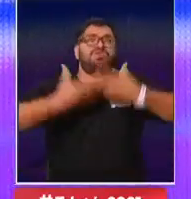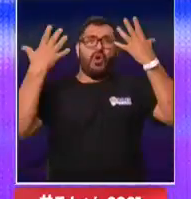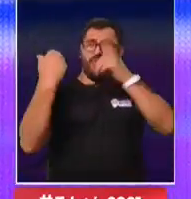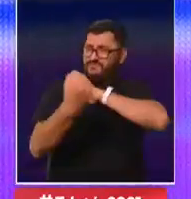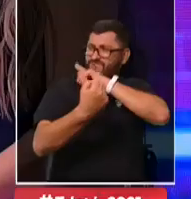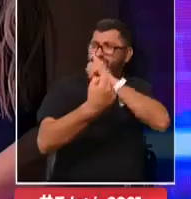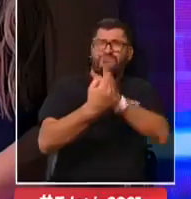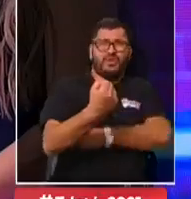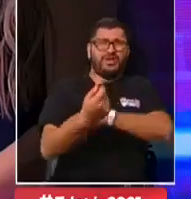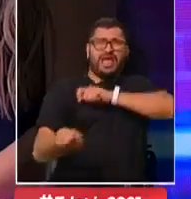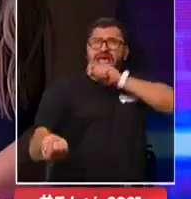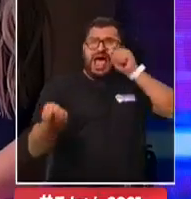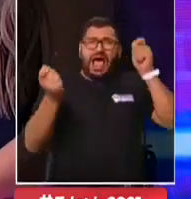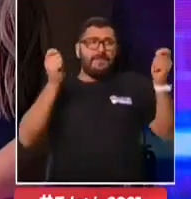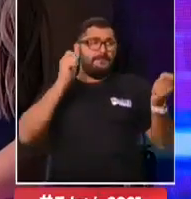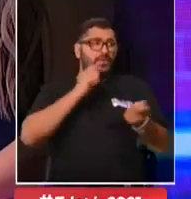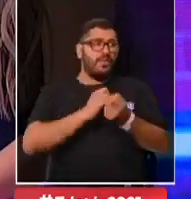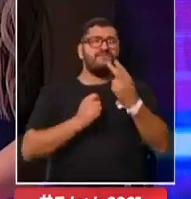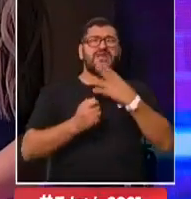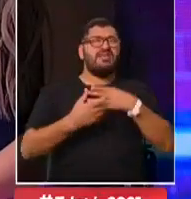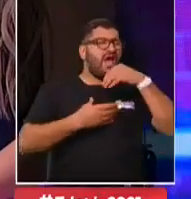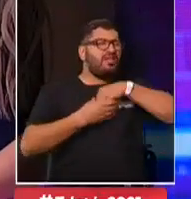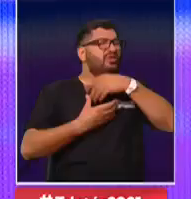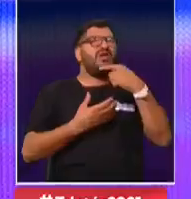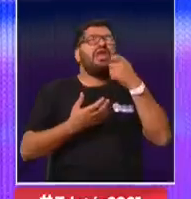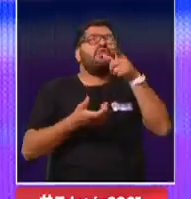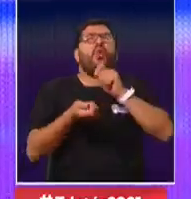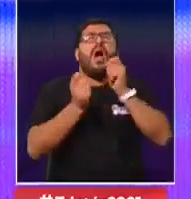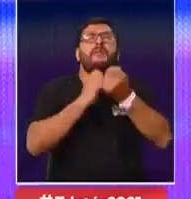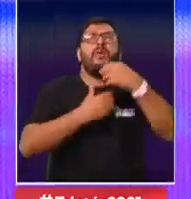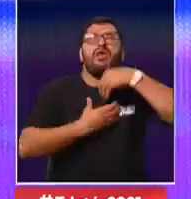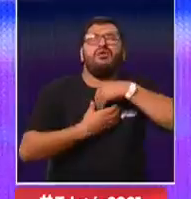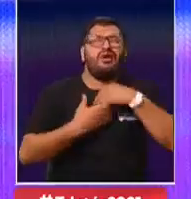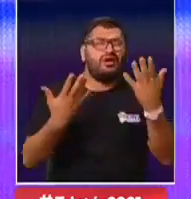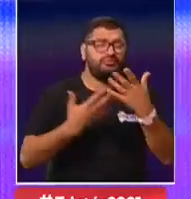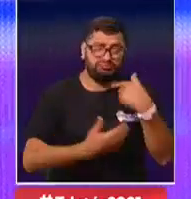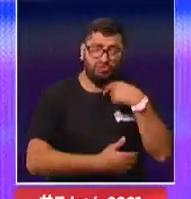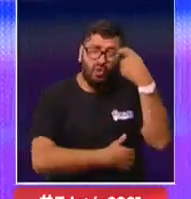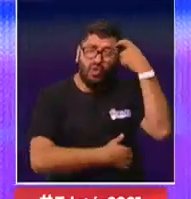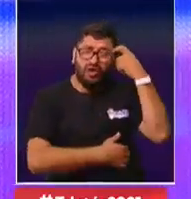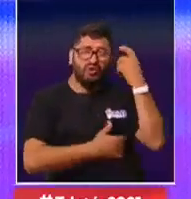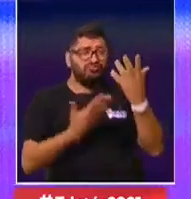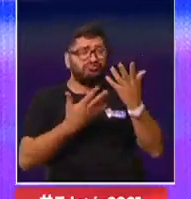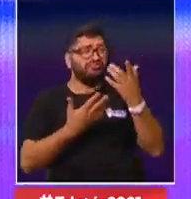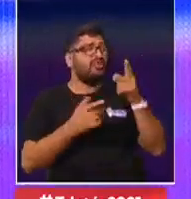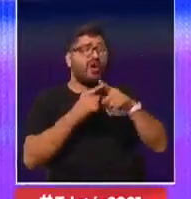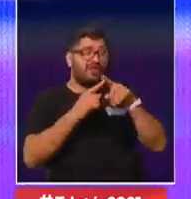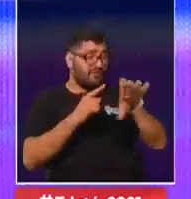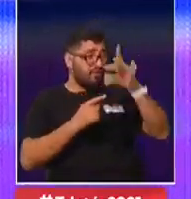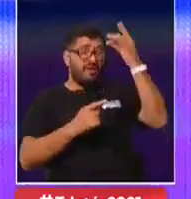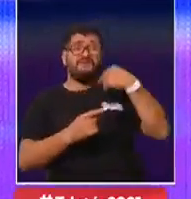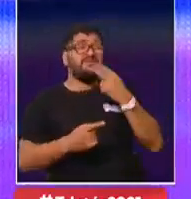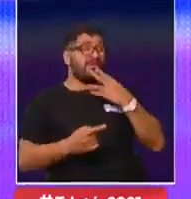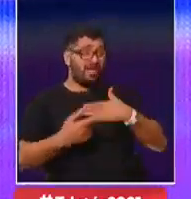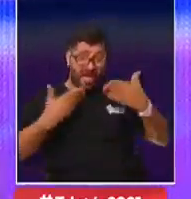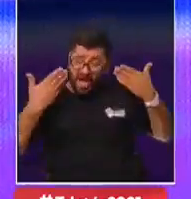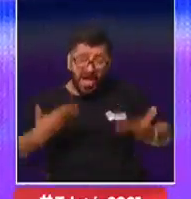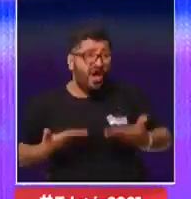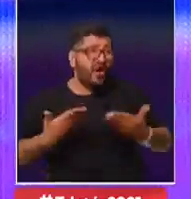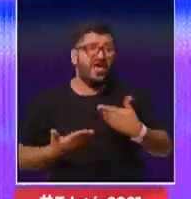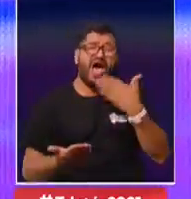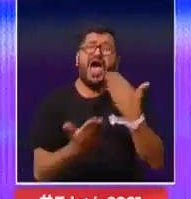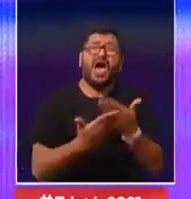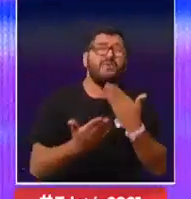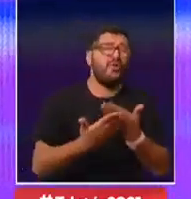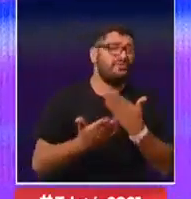¿Qué cambió en ti que pasó eso? Yo creo que el darme cuenta de que la vida se vive hoy, no se vive ni en el